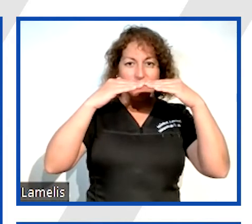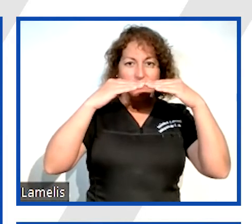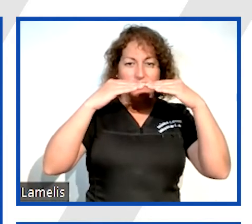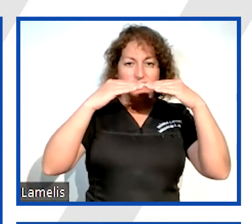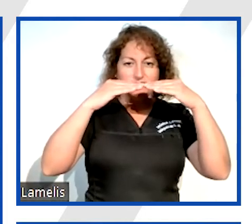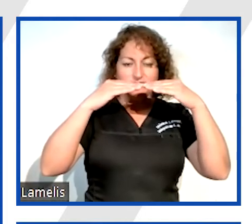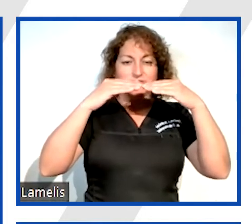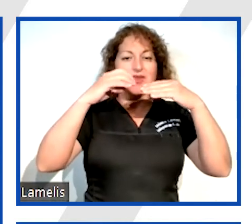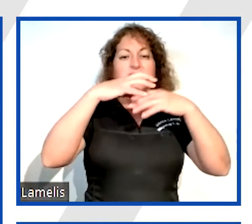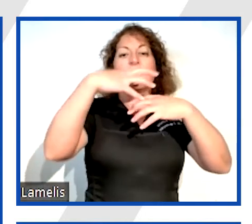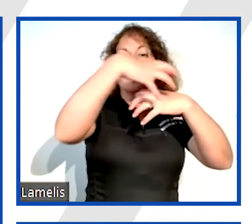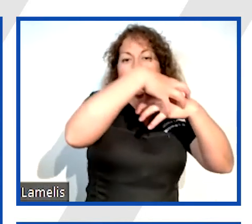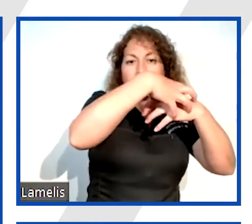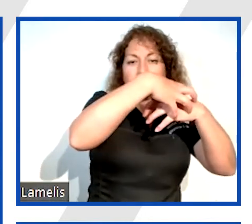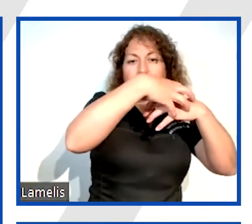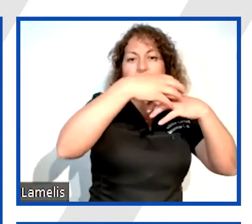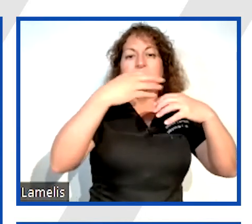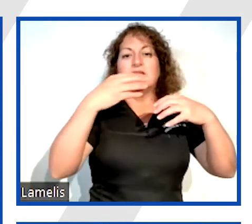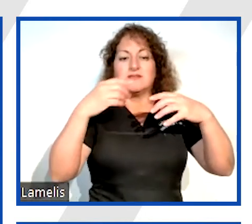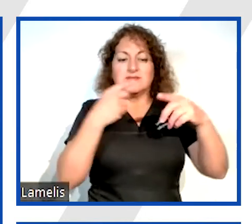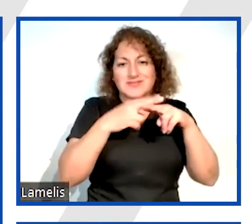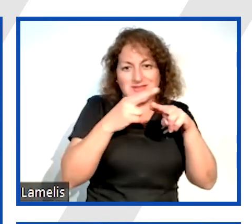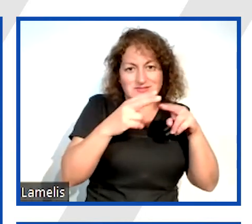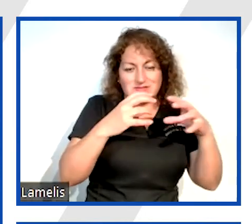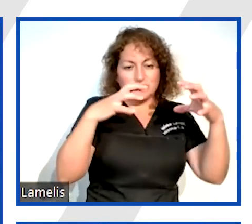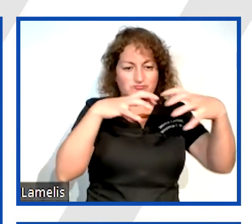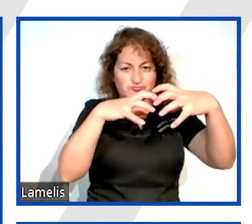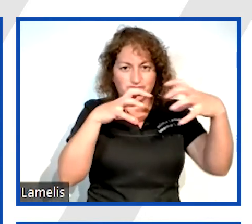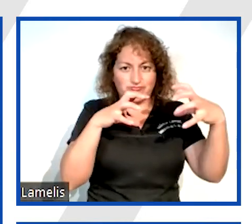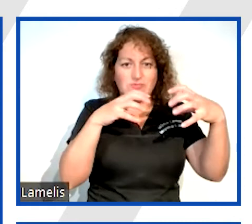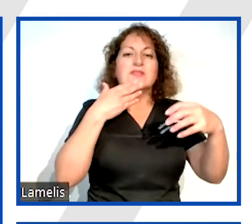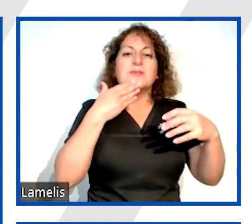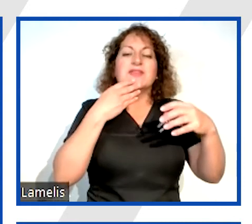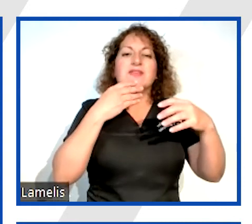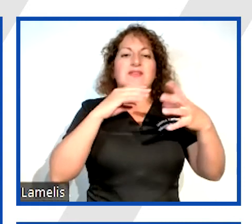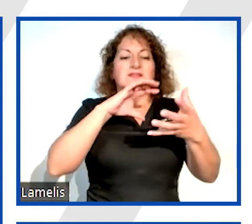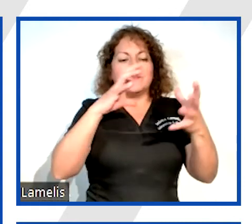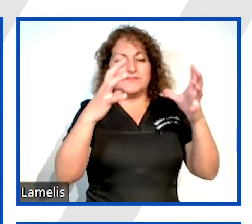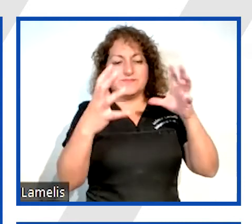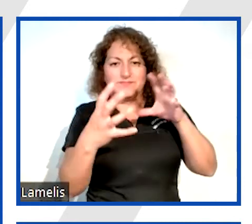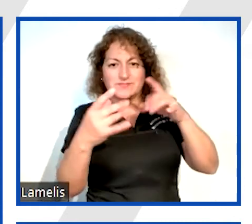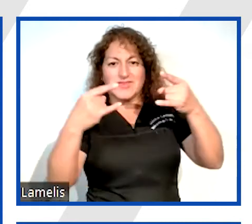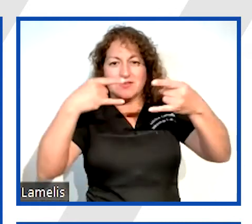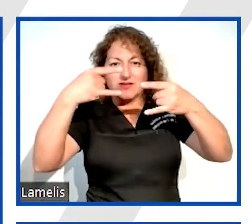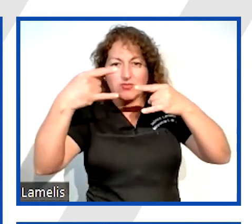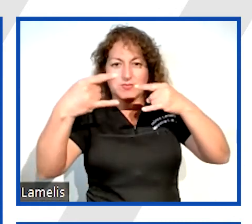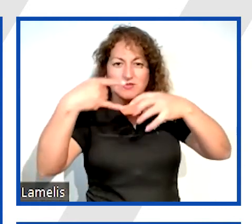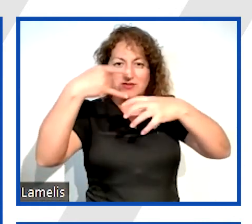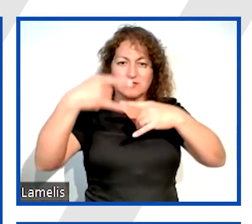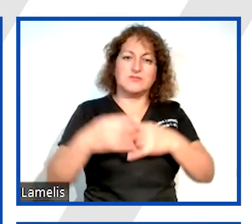continente y el campo geomagnético acá abajo en el océano que era super salado y super